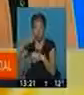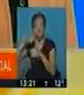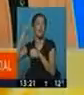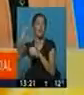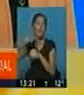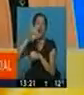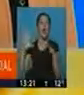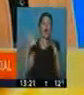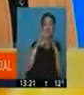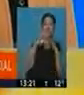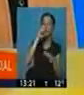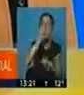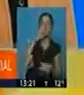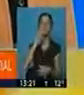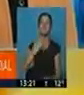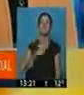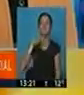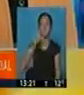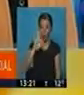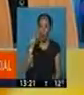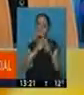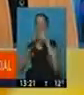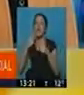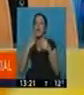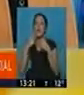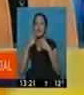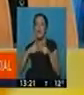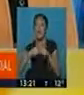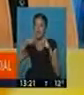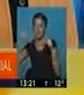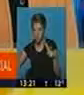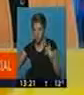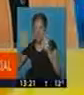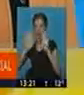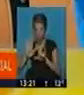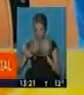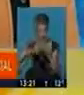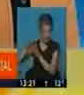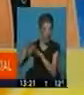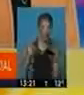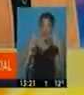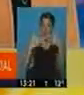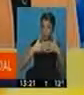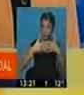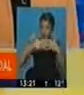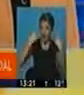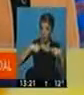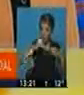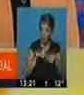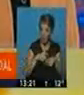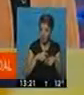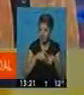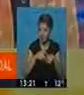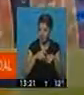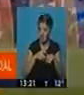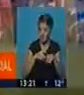del Pacífico. Simplemente se trata de crear un mercado más amplio. En cambio, una unión aduanera, al consensuar un arancel externo común, aún con listas